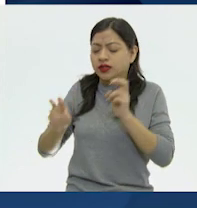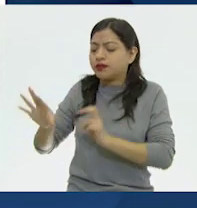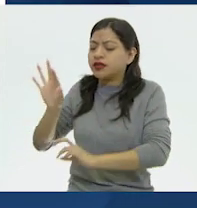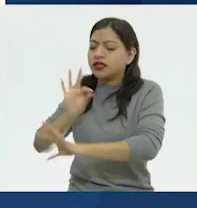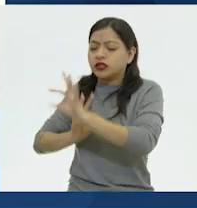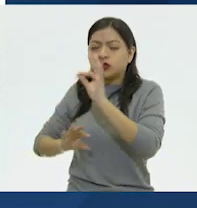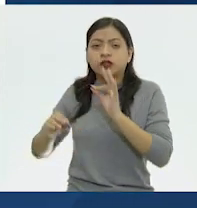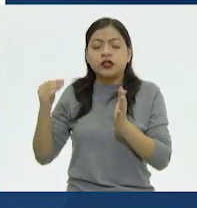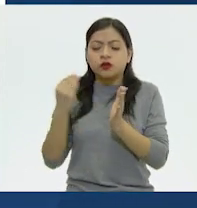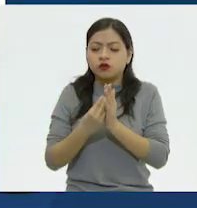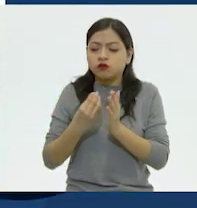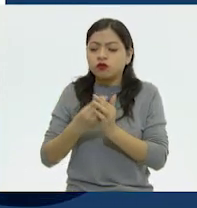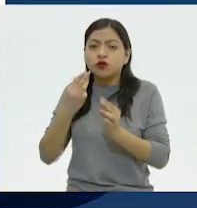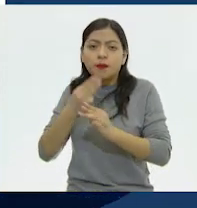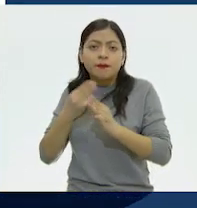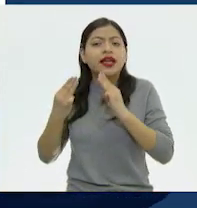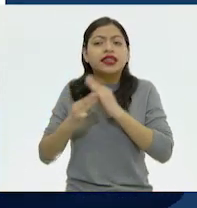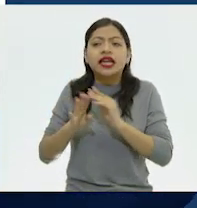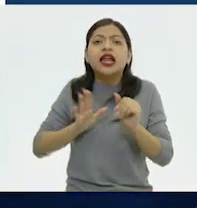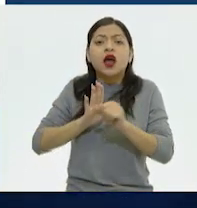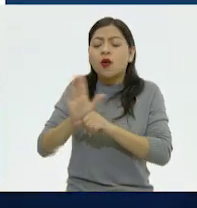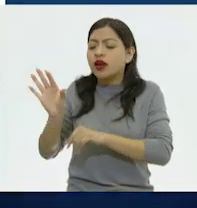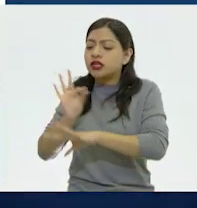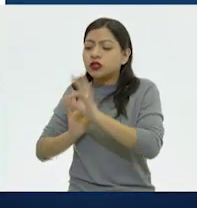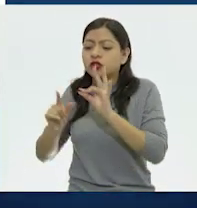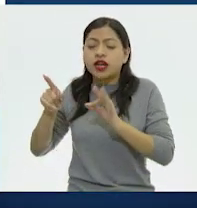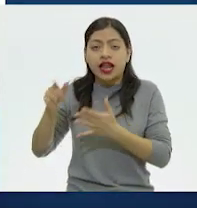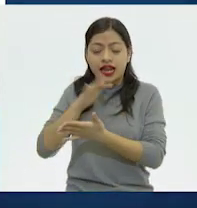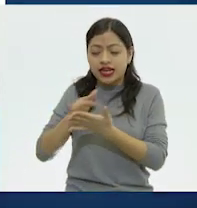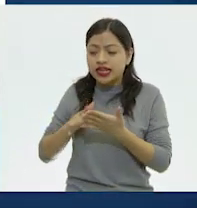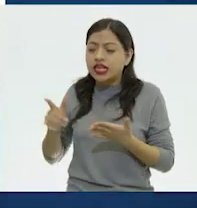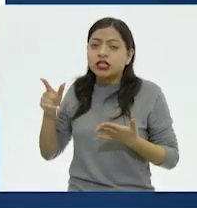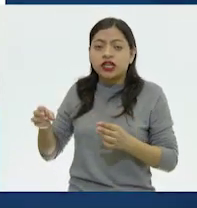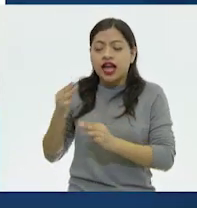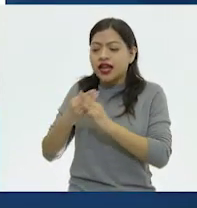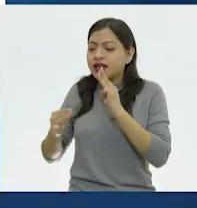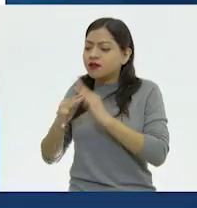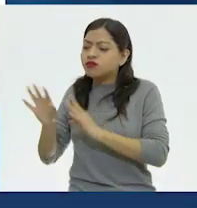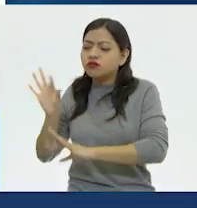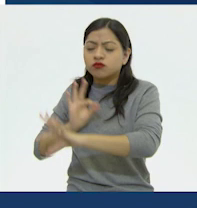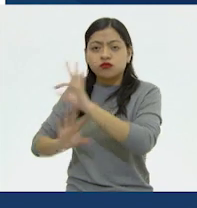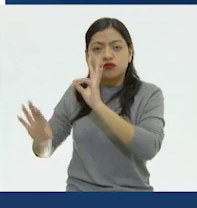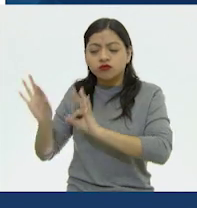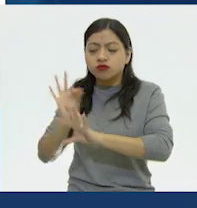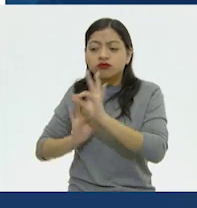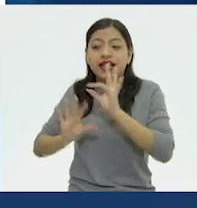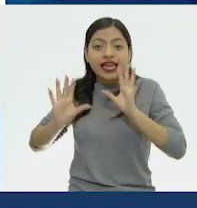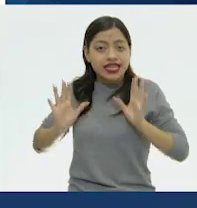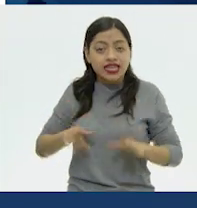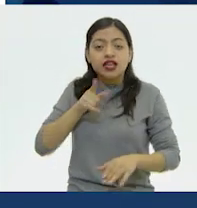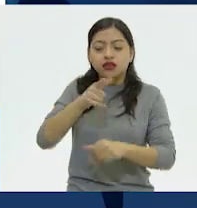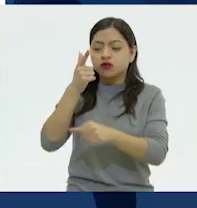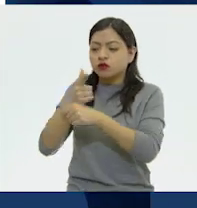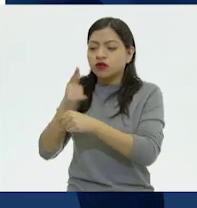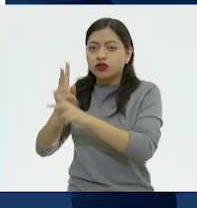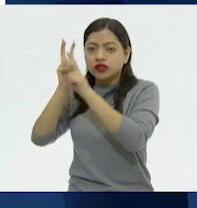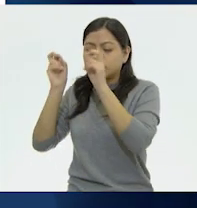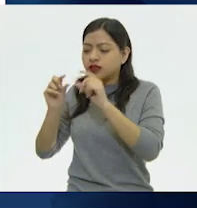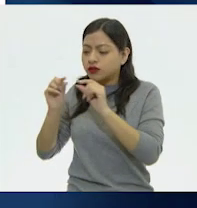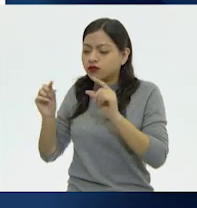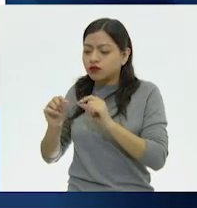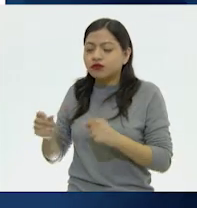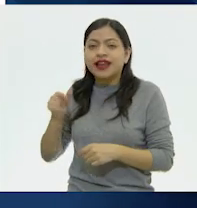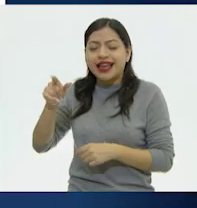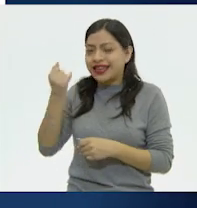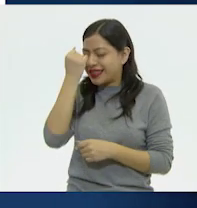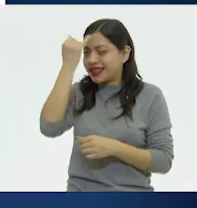tema. Explora las lecturas, actividades y procedimientos relacionados con el tema e identifica los subtemas, las ideas